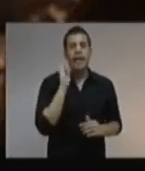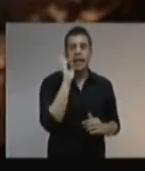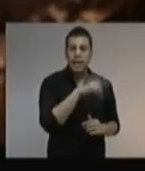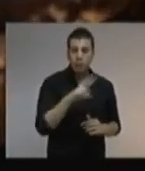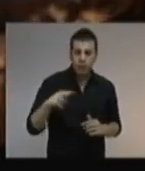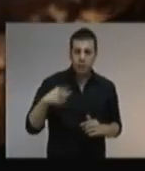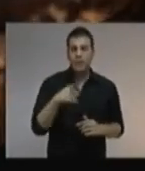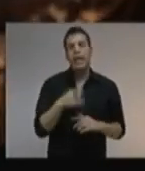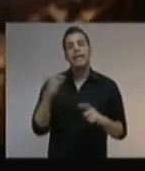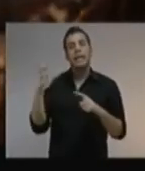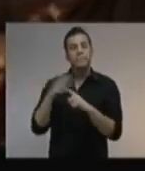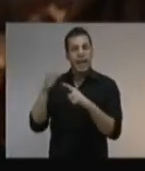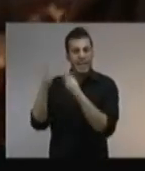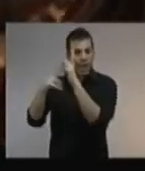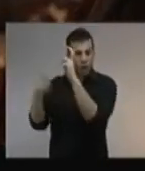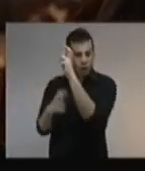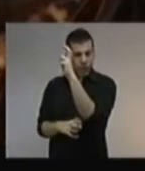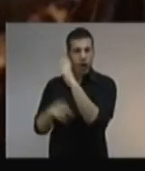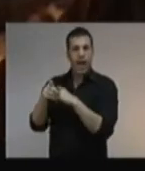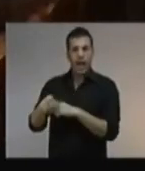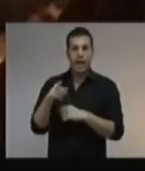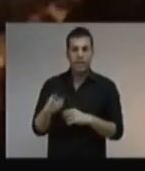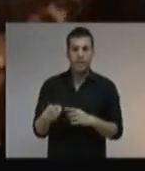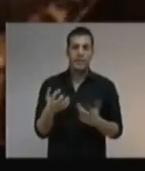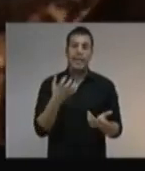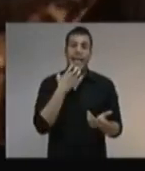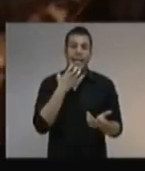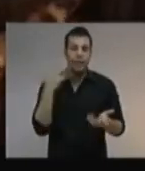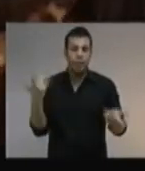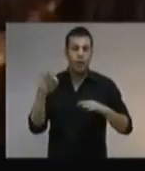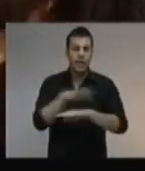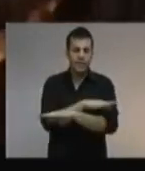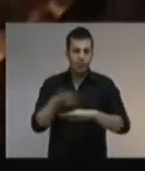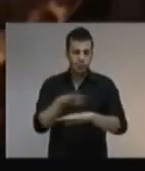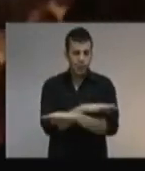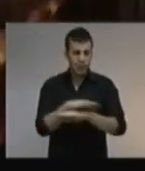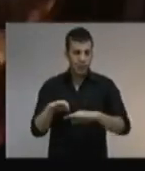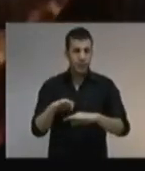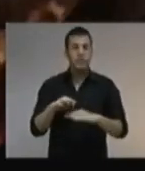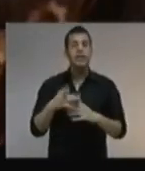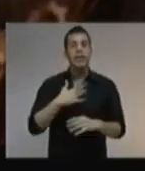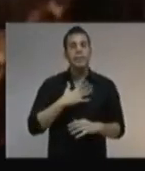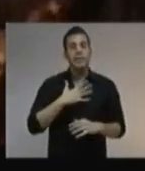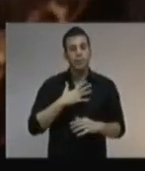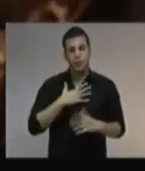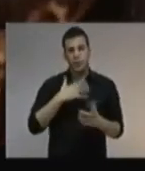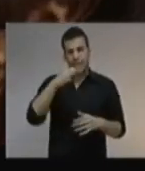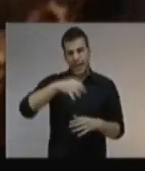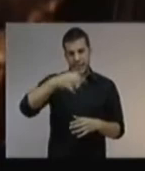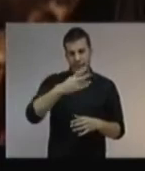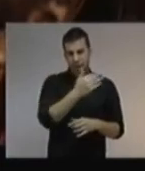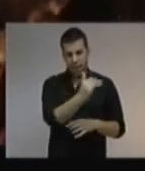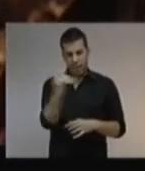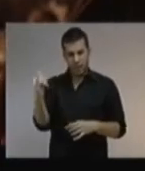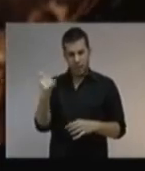y el Parque Arqueológico de Cueva Pintada es uno más de los ejemplos de la mucha arquitectura, asentamientos arqueológicos y patrimonio que existen en la